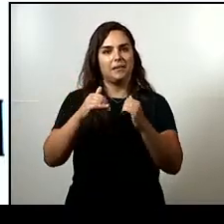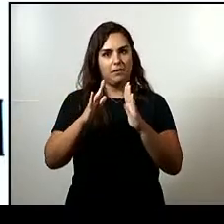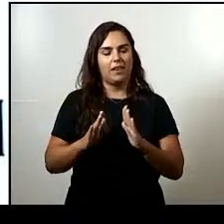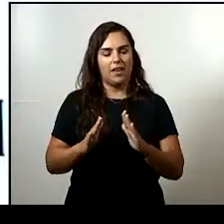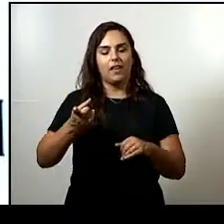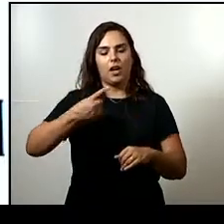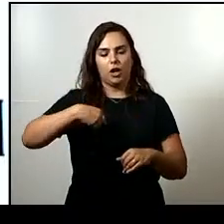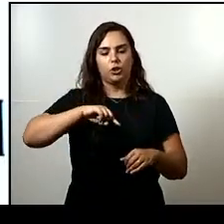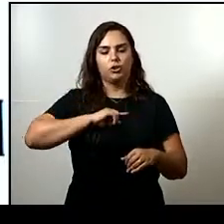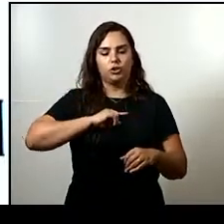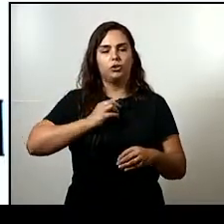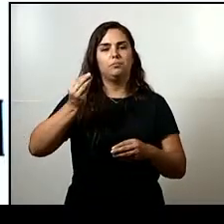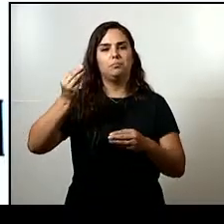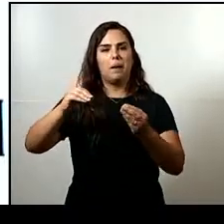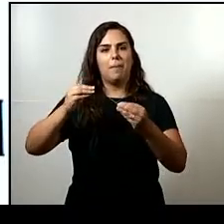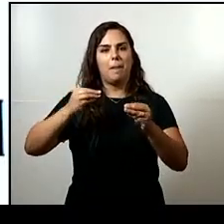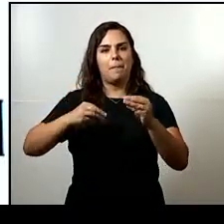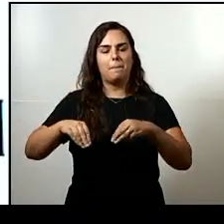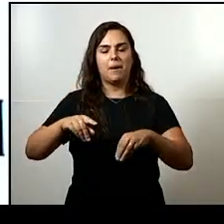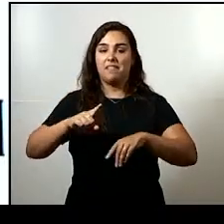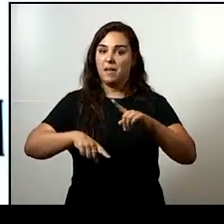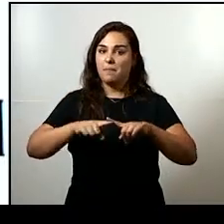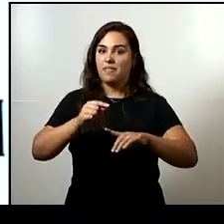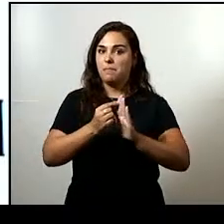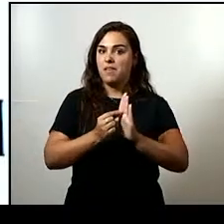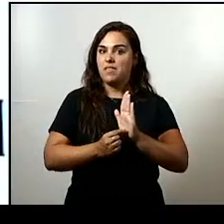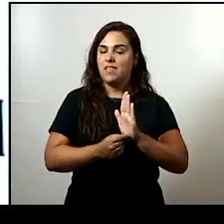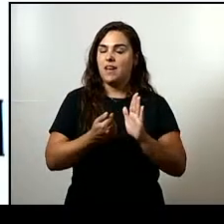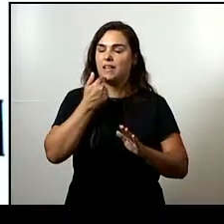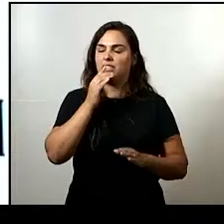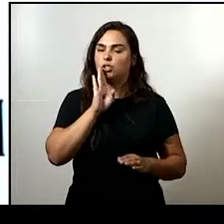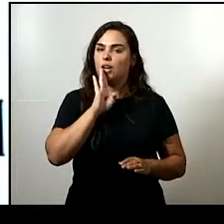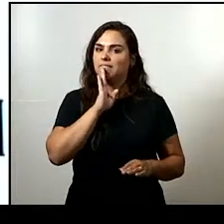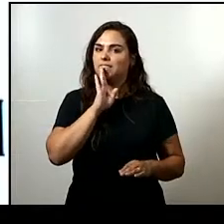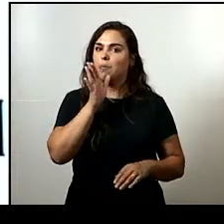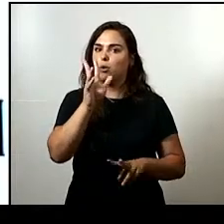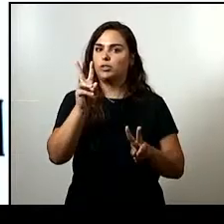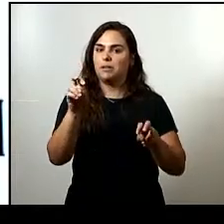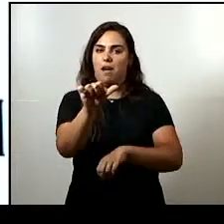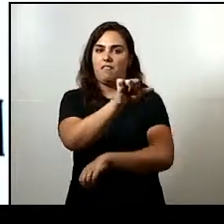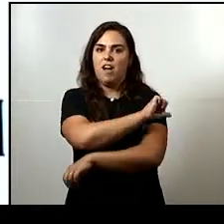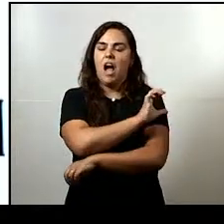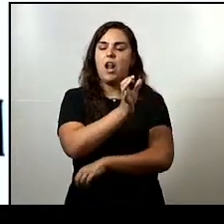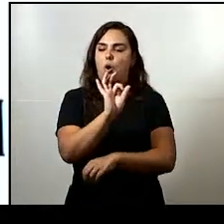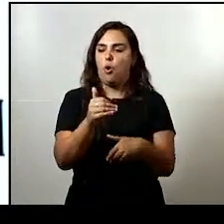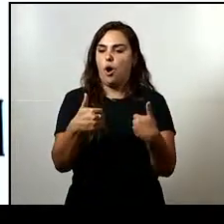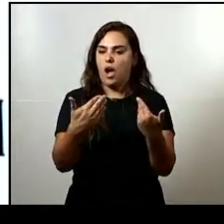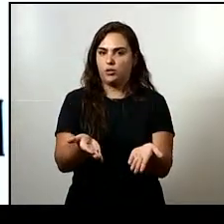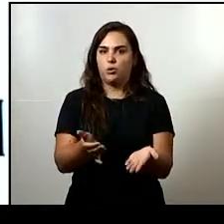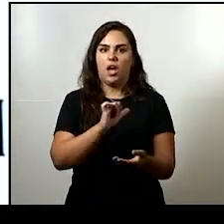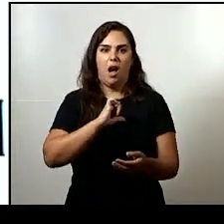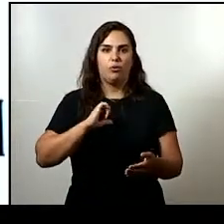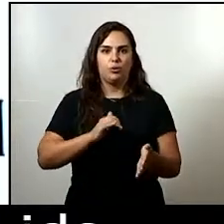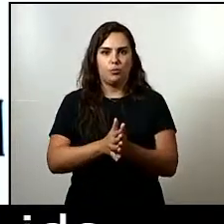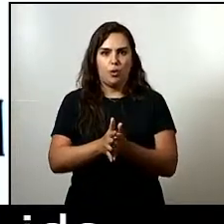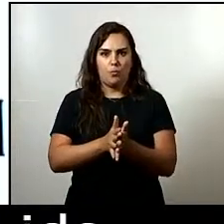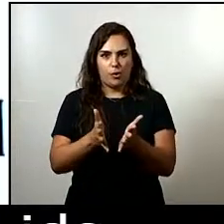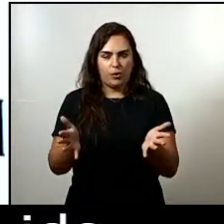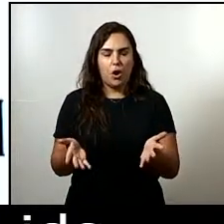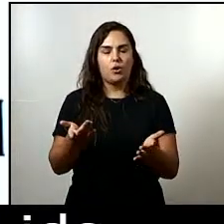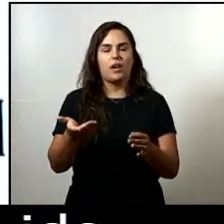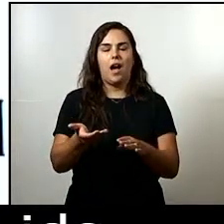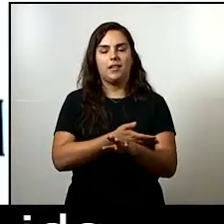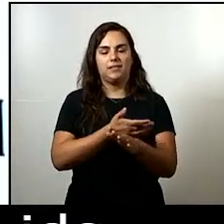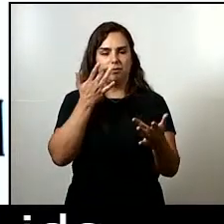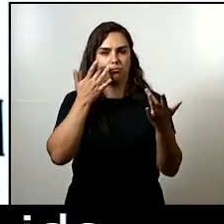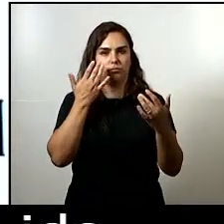vamos implementando a las medidas que anteriormente les he ido contando sobre avales o sobre ayuda a la autopromoción que hemos ido destacando